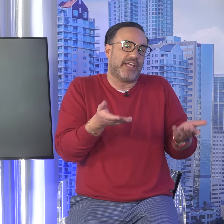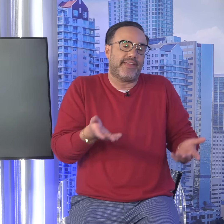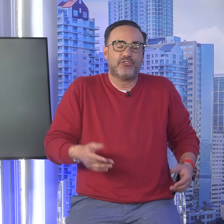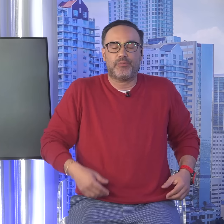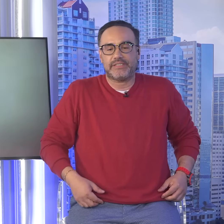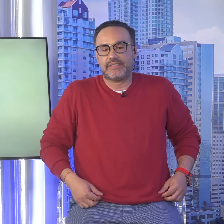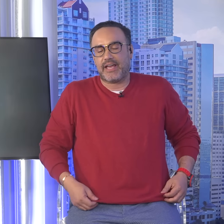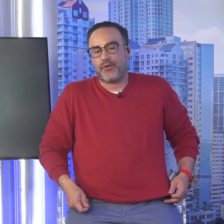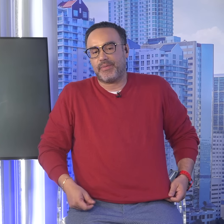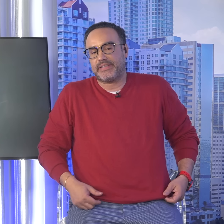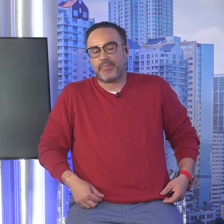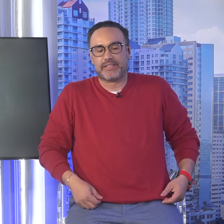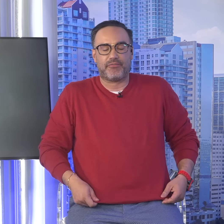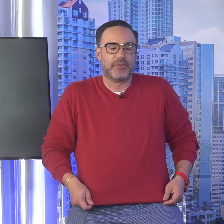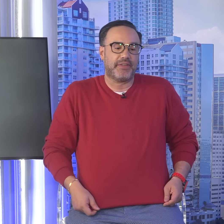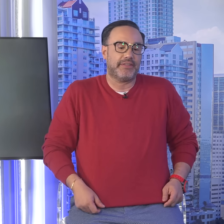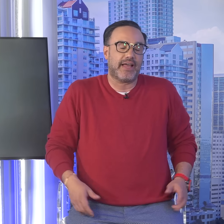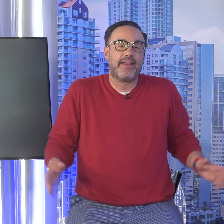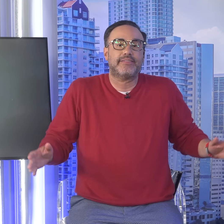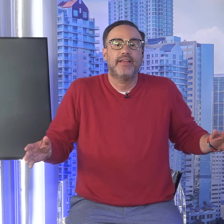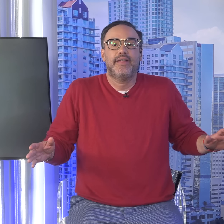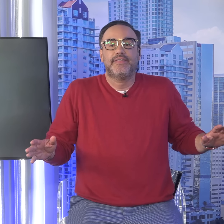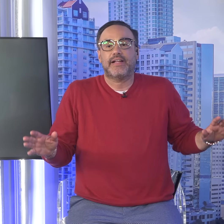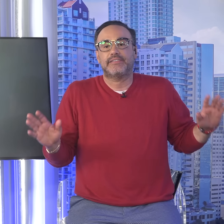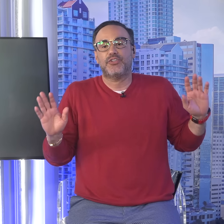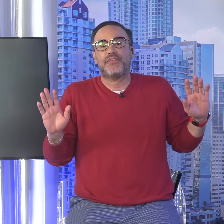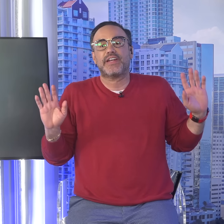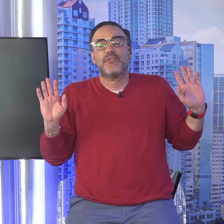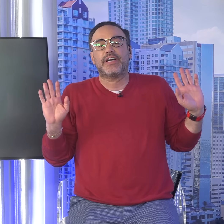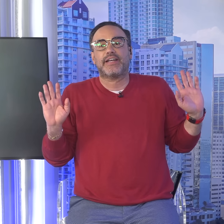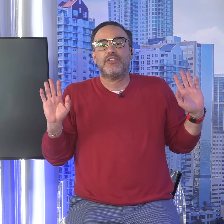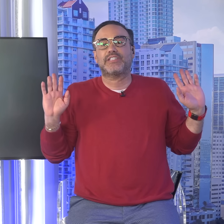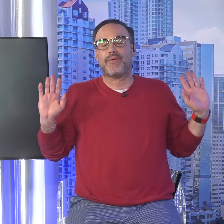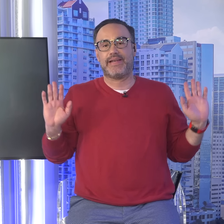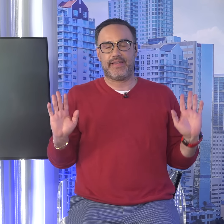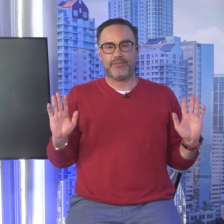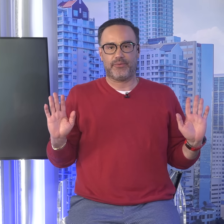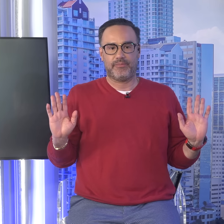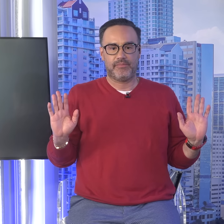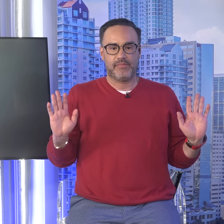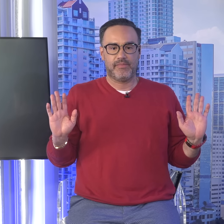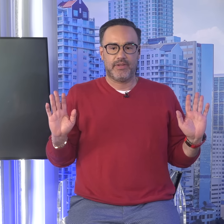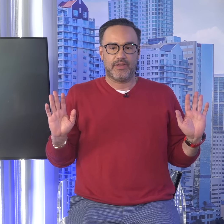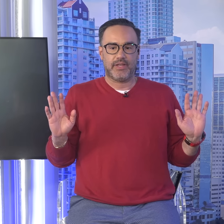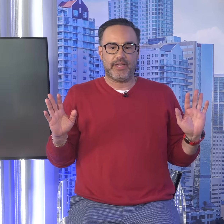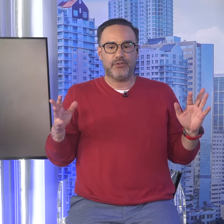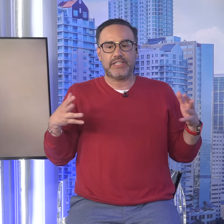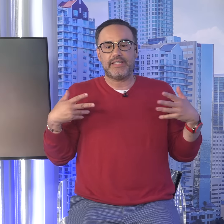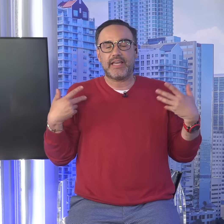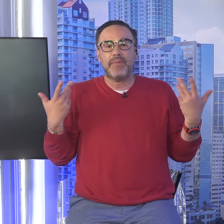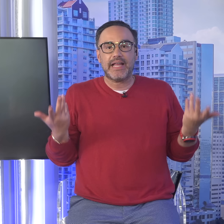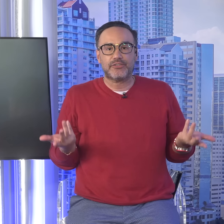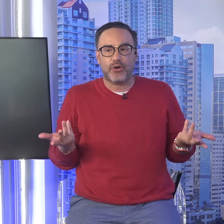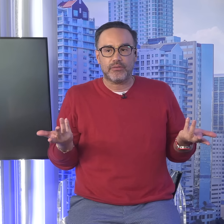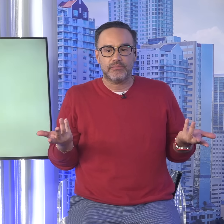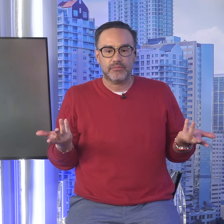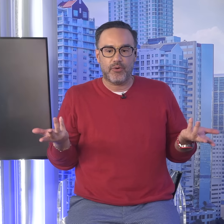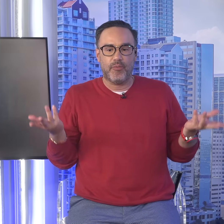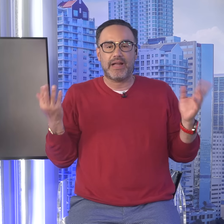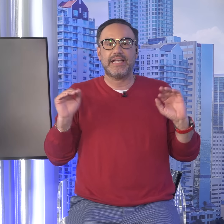pero ustedes den su mensaje, obviamente en las plataformas digitales, de que el señor Fernando Carrillo estaba leyendo. Y no sé si es que es mal